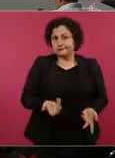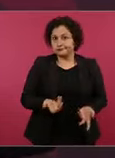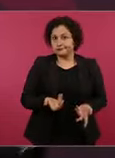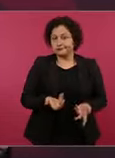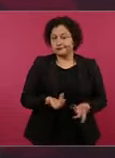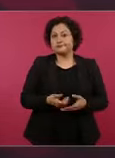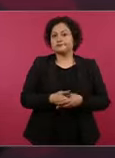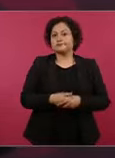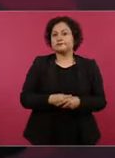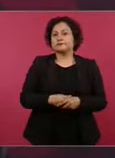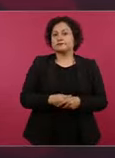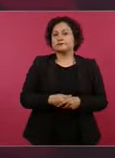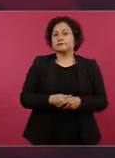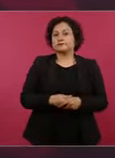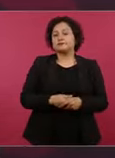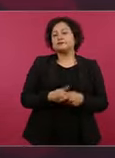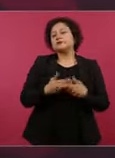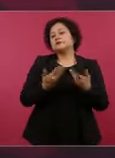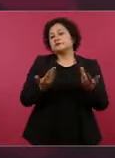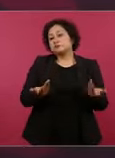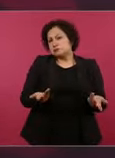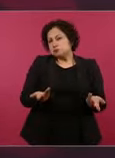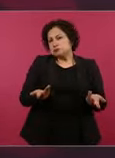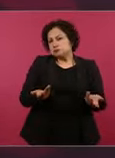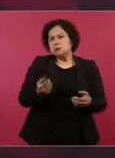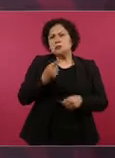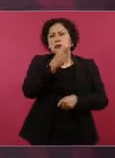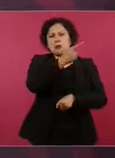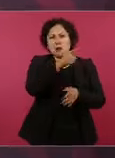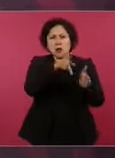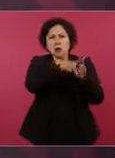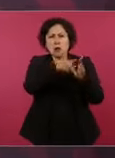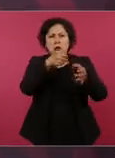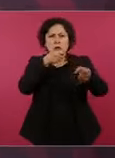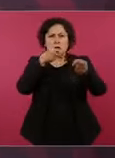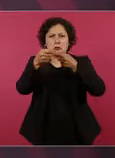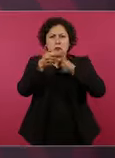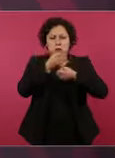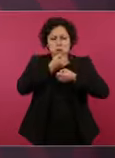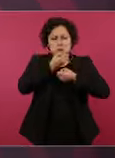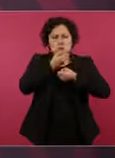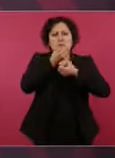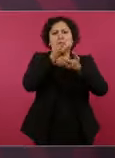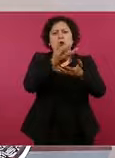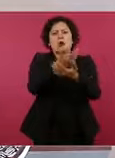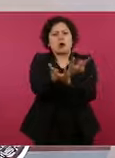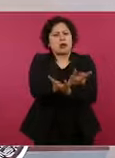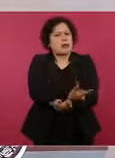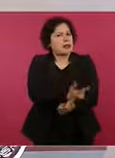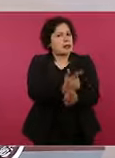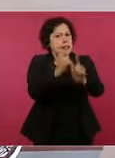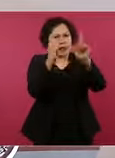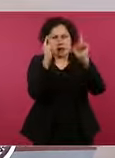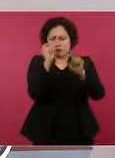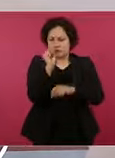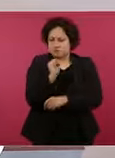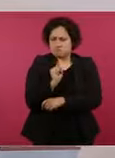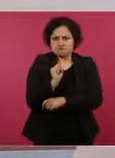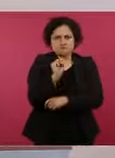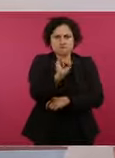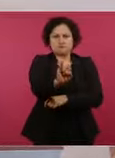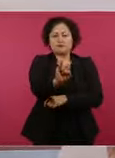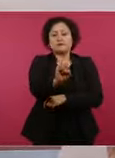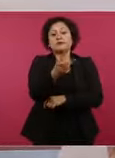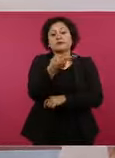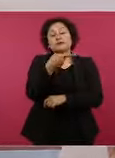Entonces, él es libre de expresarse, de manifestarse, pero tiene